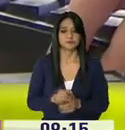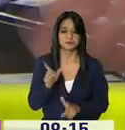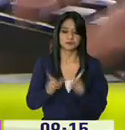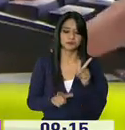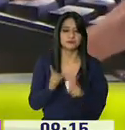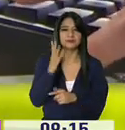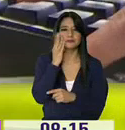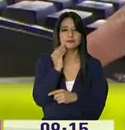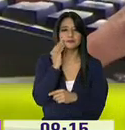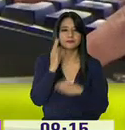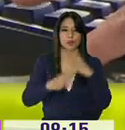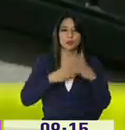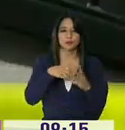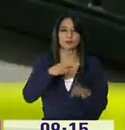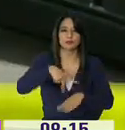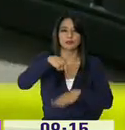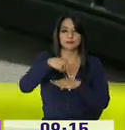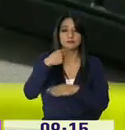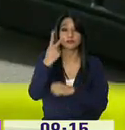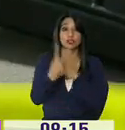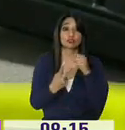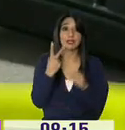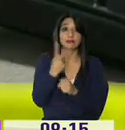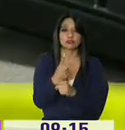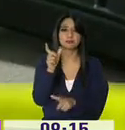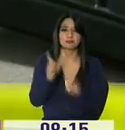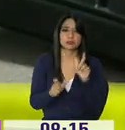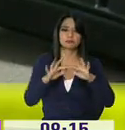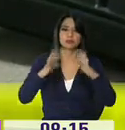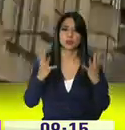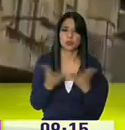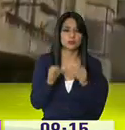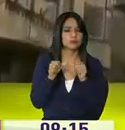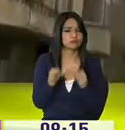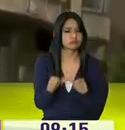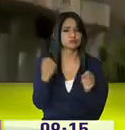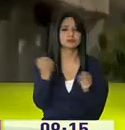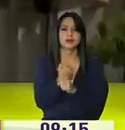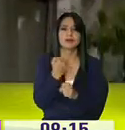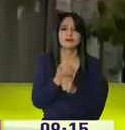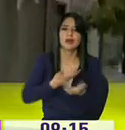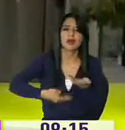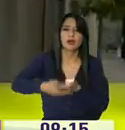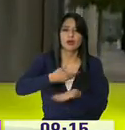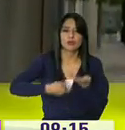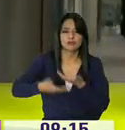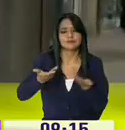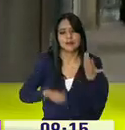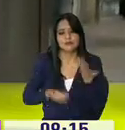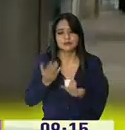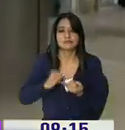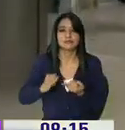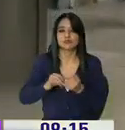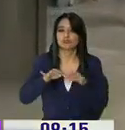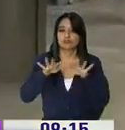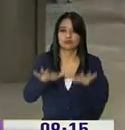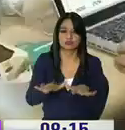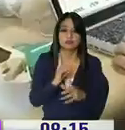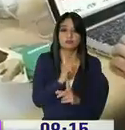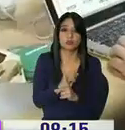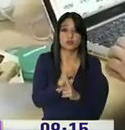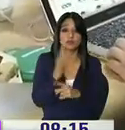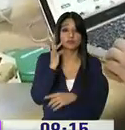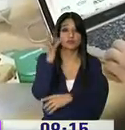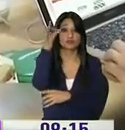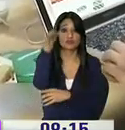mundo indican que al menos son 2 años que la población mundial se mantendrá en fase de convivencia con el virus, por lo cual las proyecciones a